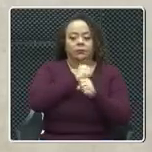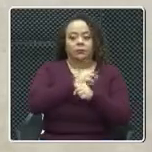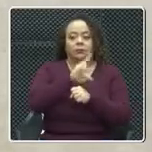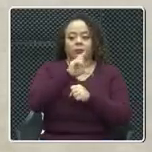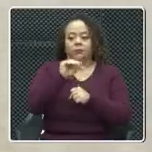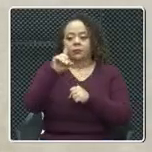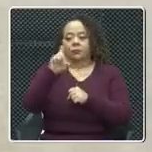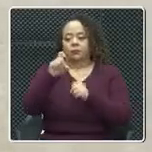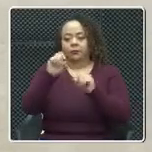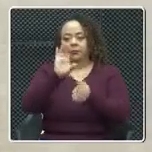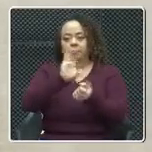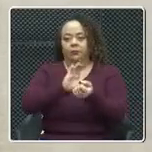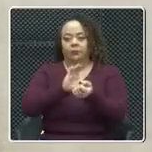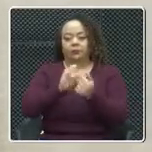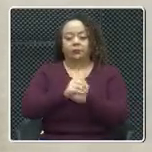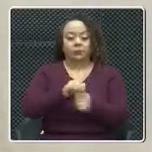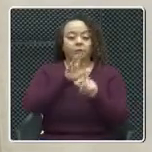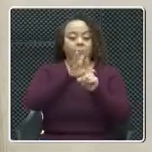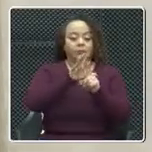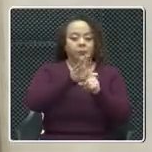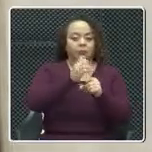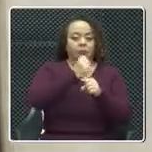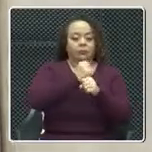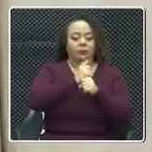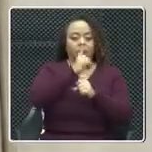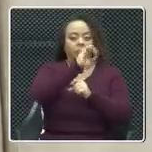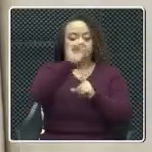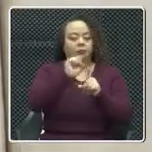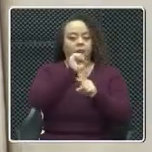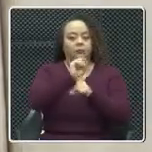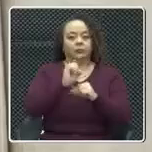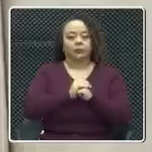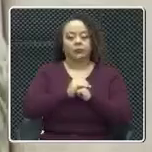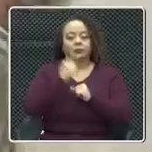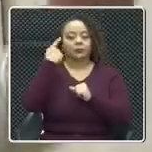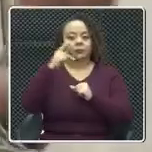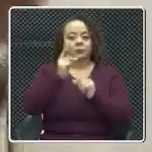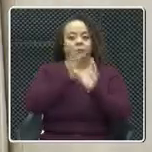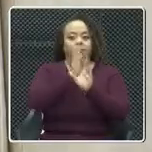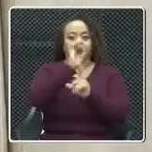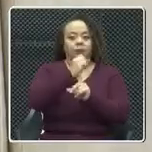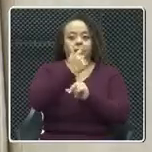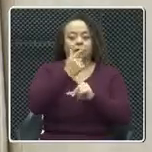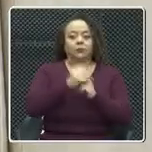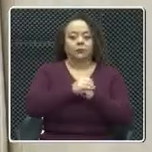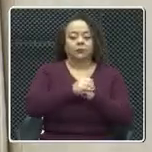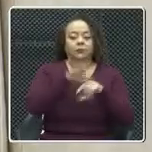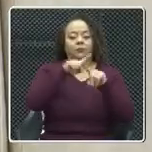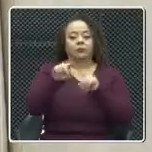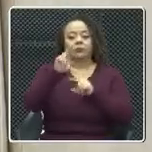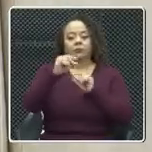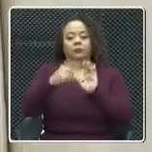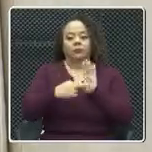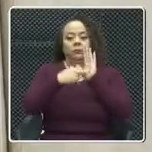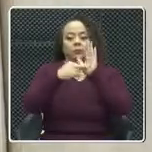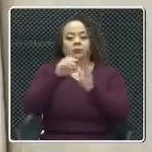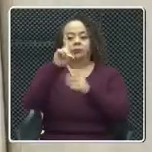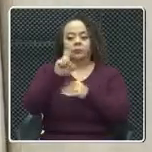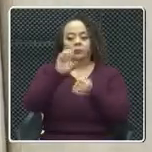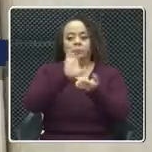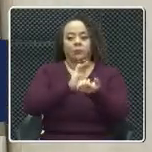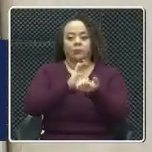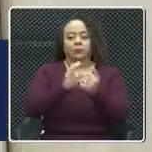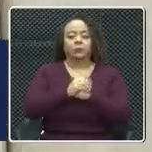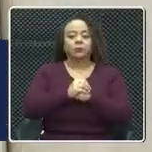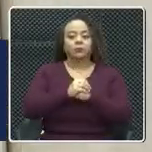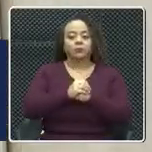un diagnóstico clínico. El acoso laboral es una condición... un riesgo psicosocial, ¿verdad? Okay. Pero no representa un diagnóstico clínico. De